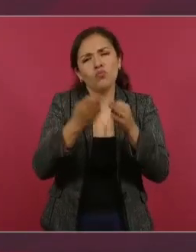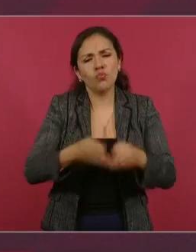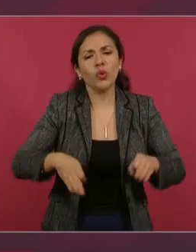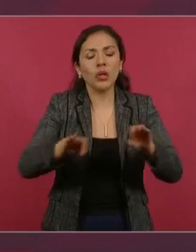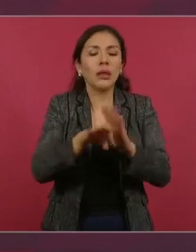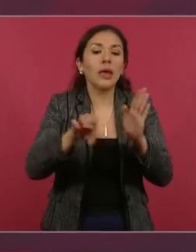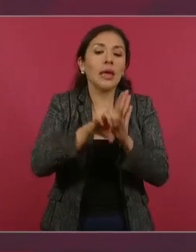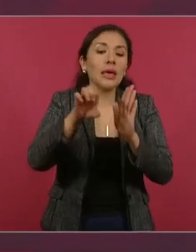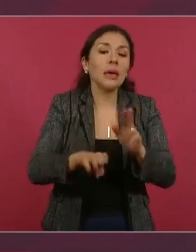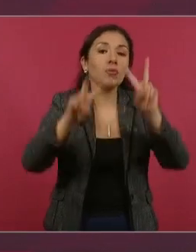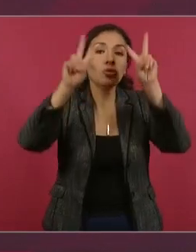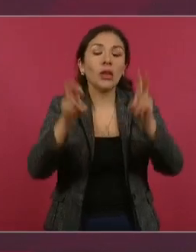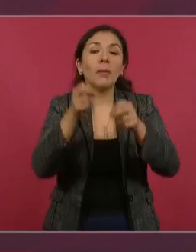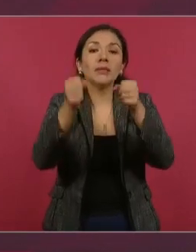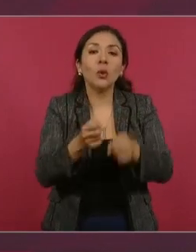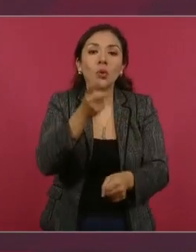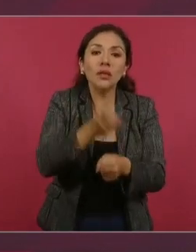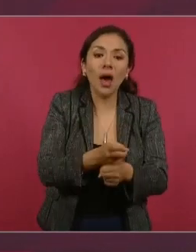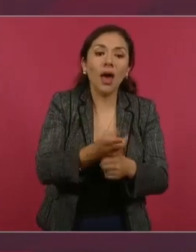tiene que ver con la seguridad